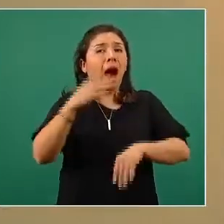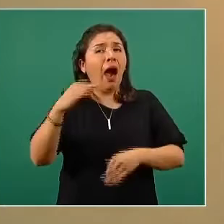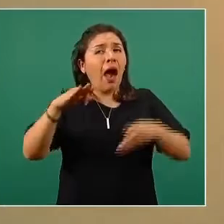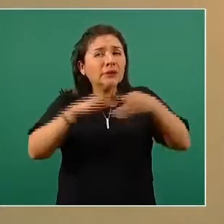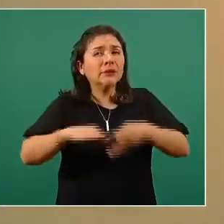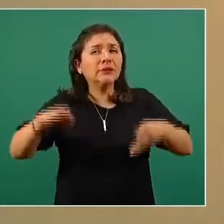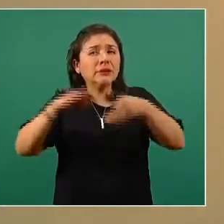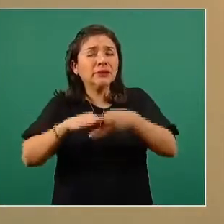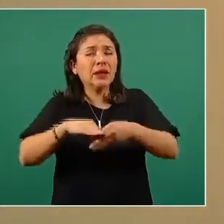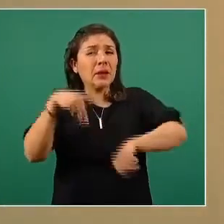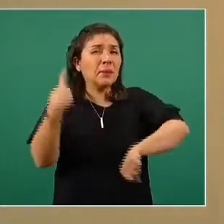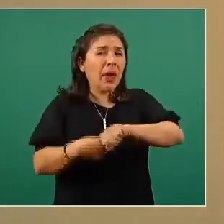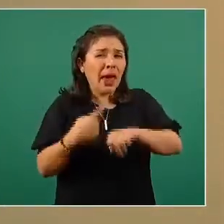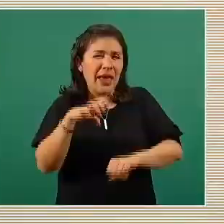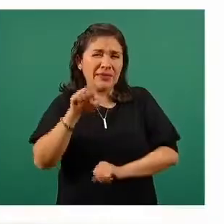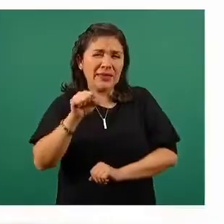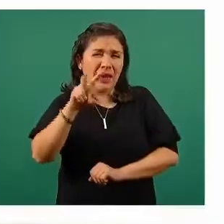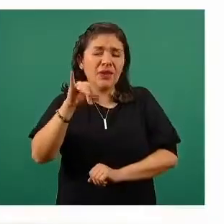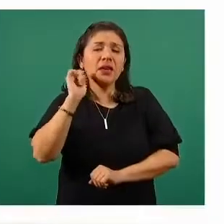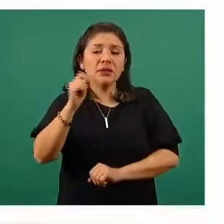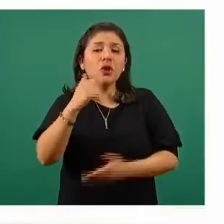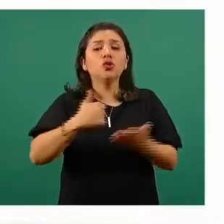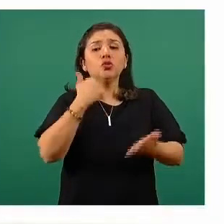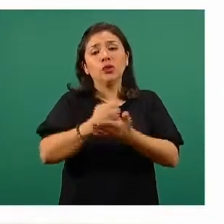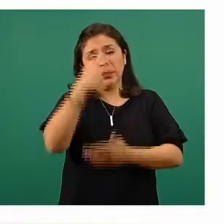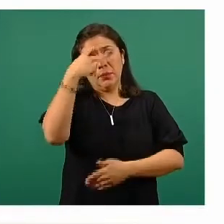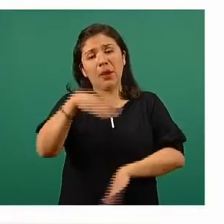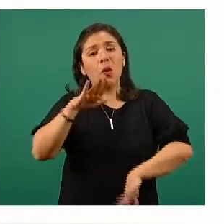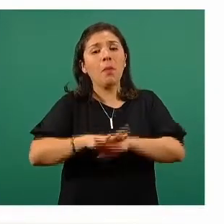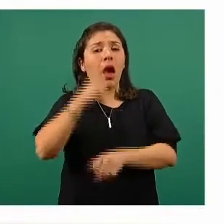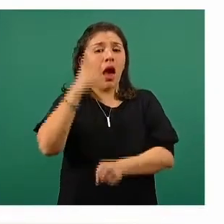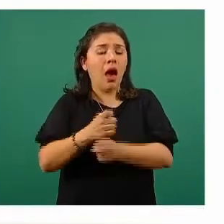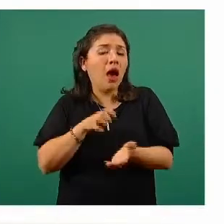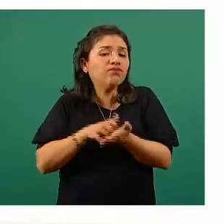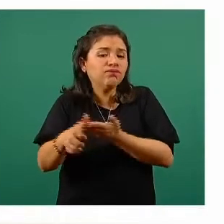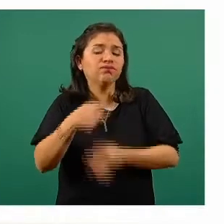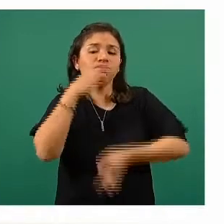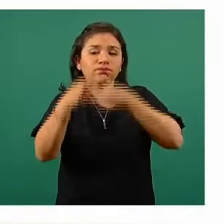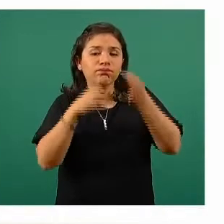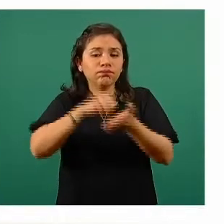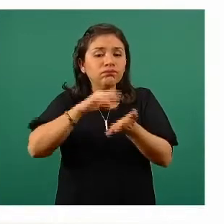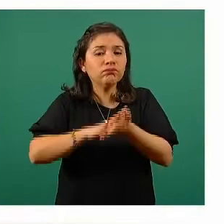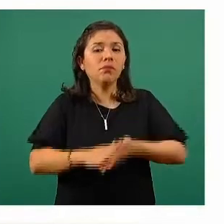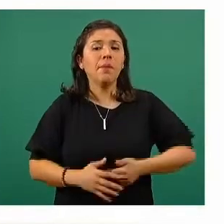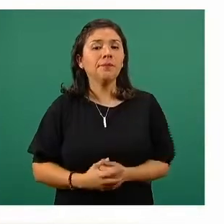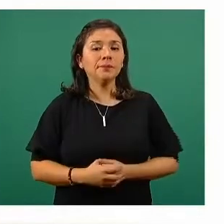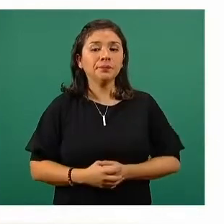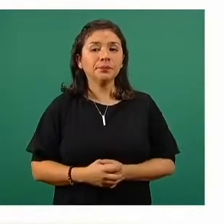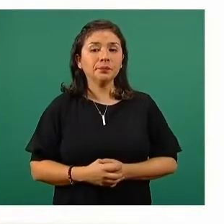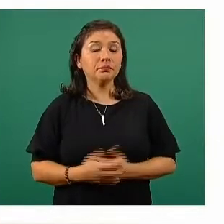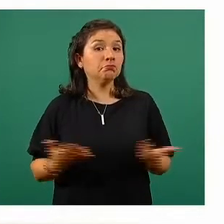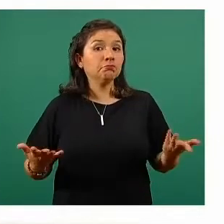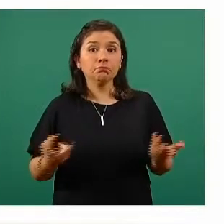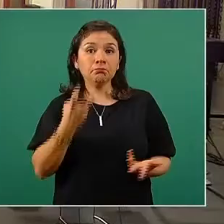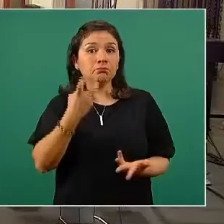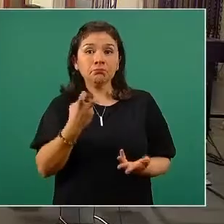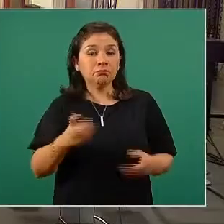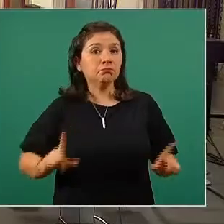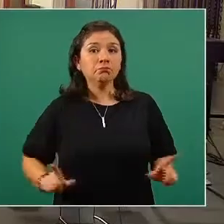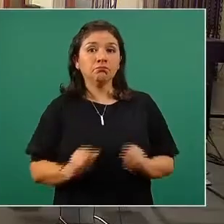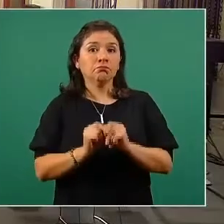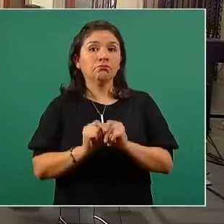recuadro, identificando a la Ciudad de México con mayor número de notificaciones. Pues bueno,